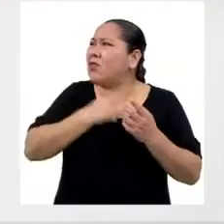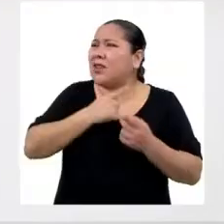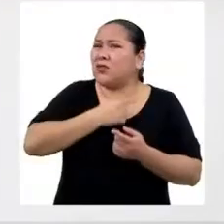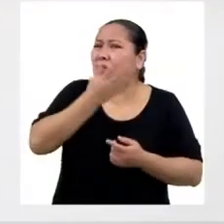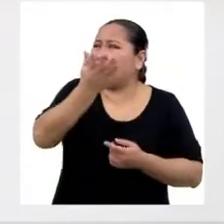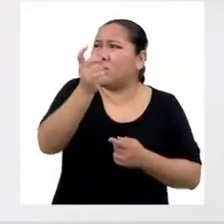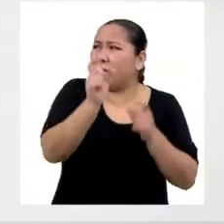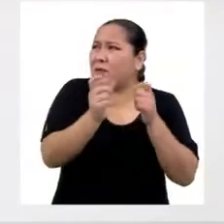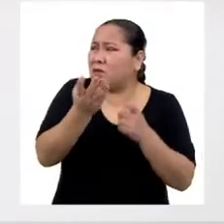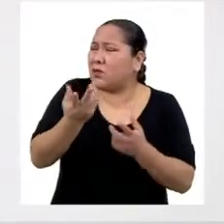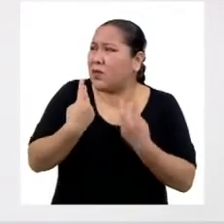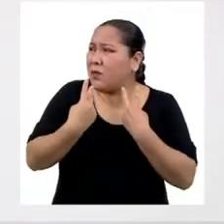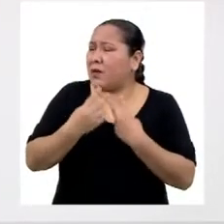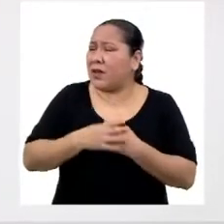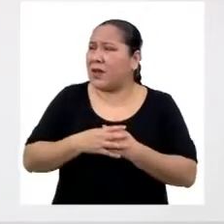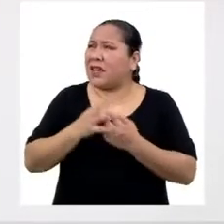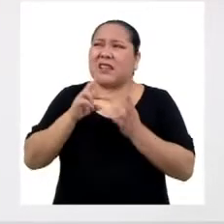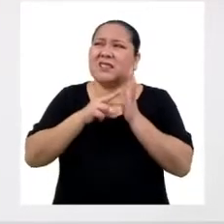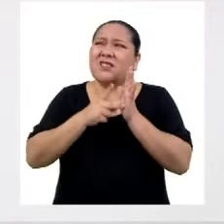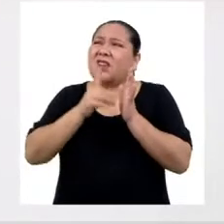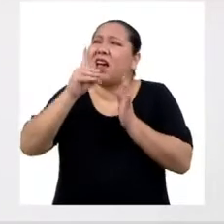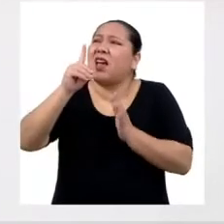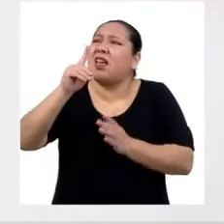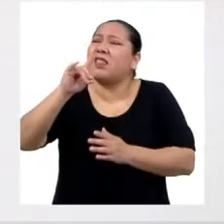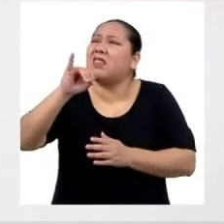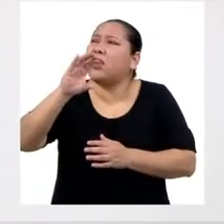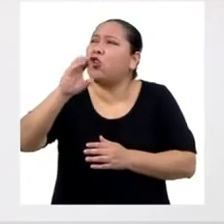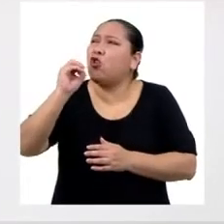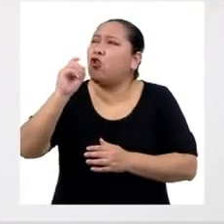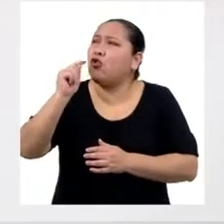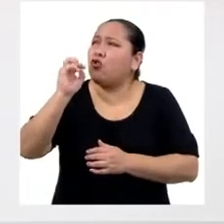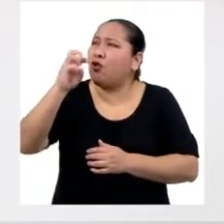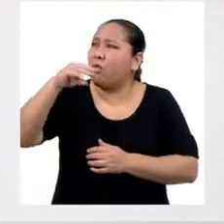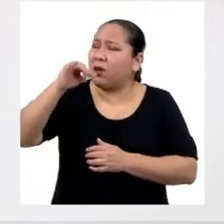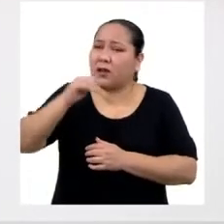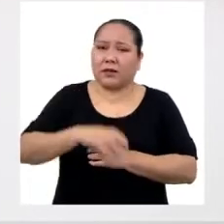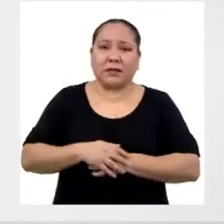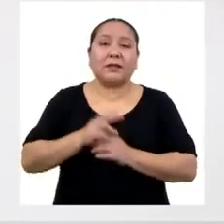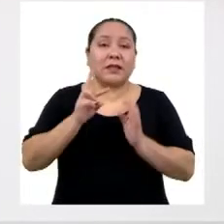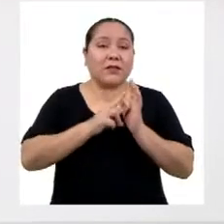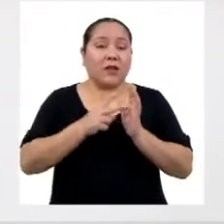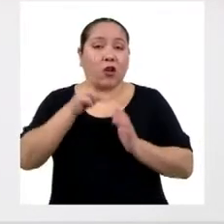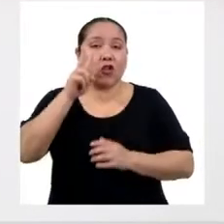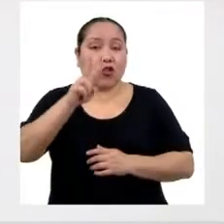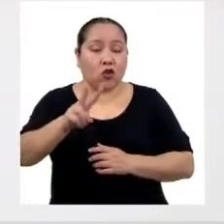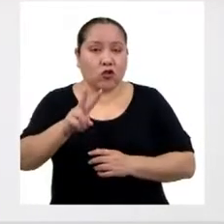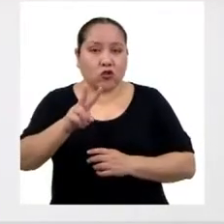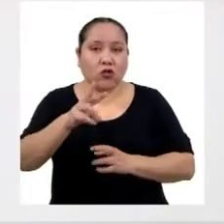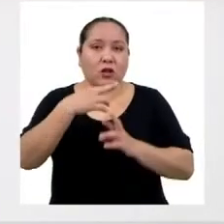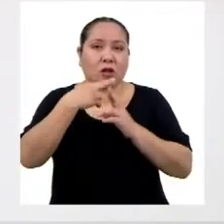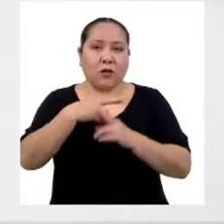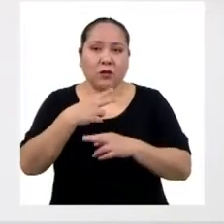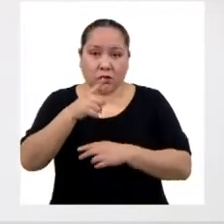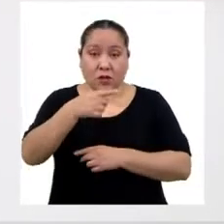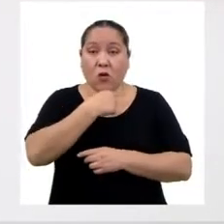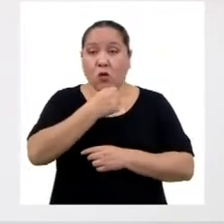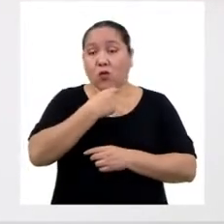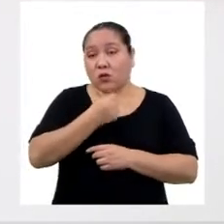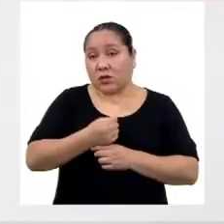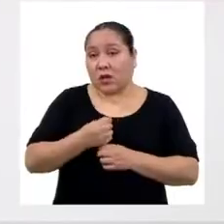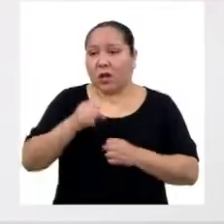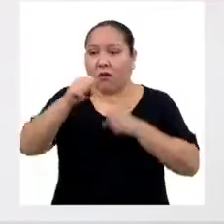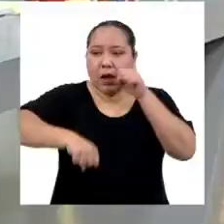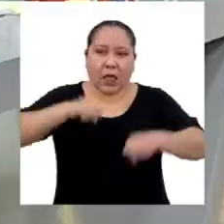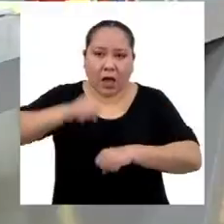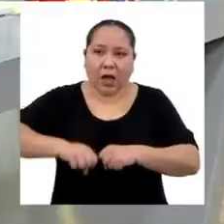eso? Dicotómicas quiere decir que tiene dos posibilidades. ¿Te gusta montar bicicleta? ¿Sí